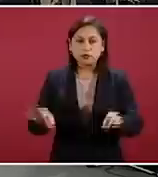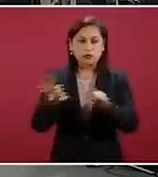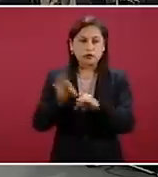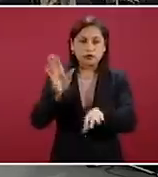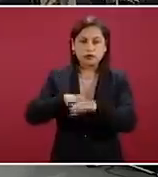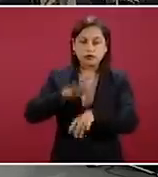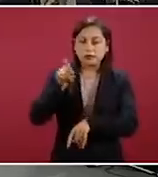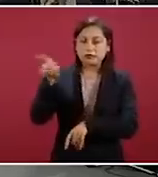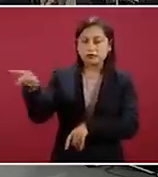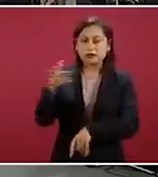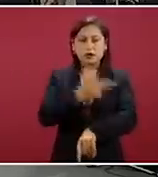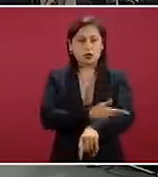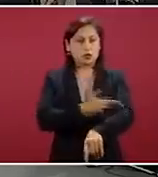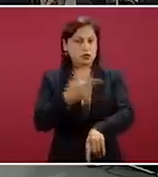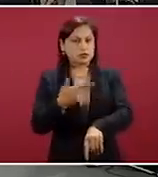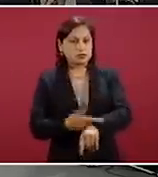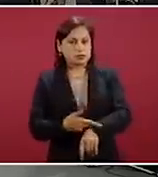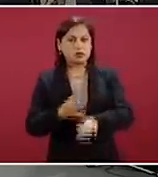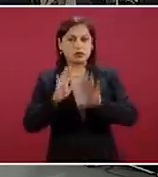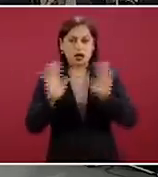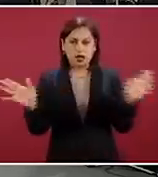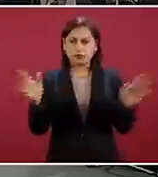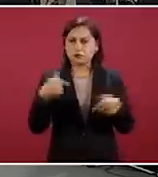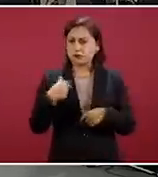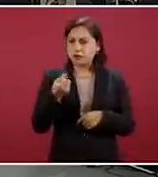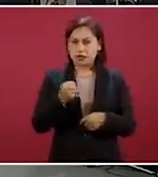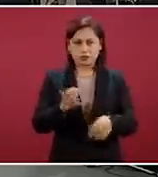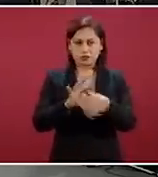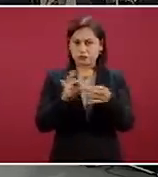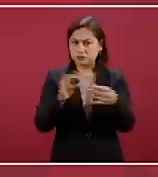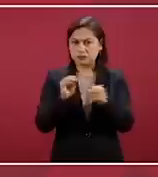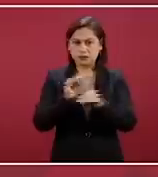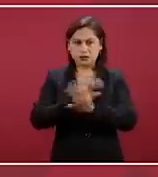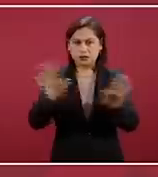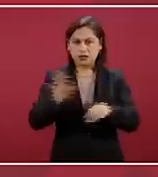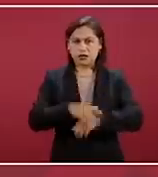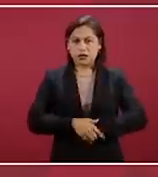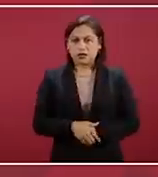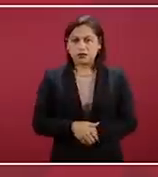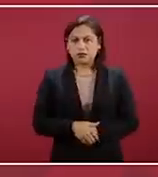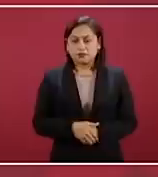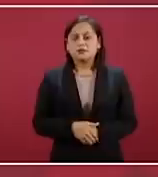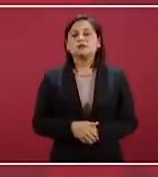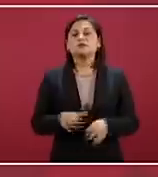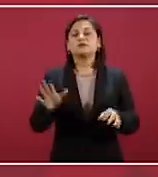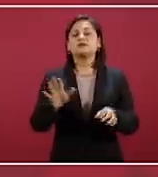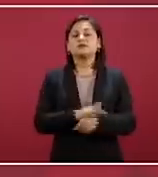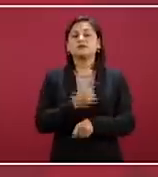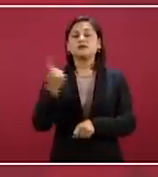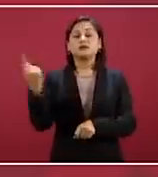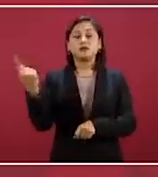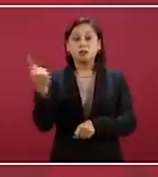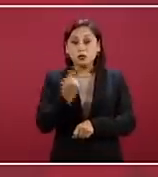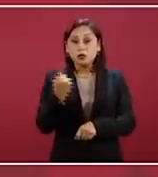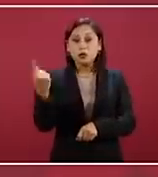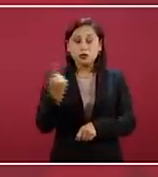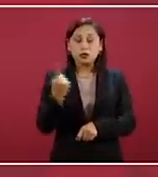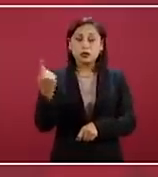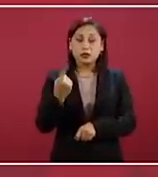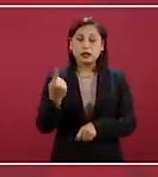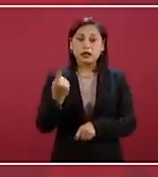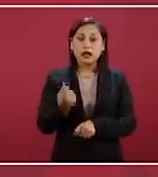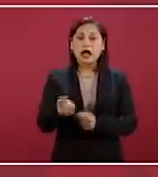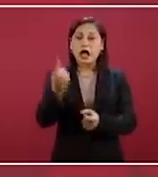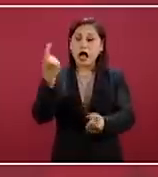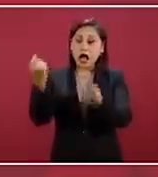Ya para irnos entendiendo mejor. O sea, porque hay quienes tienen mucha